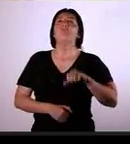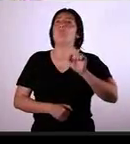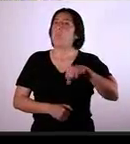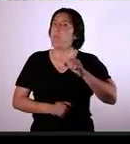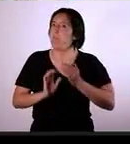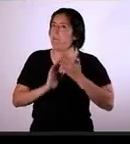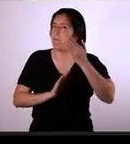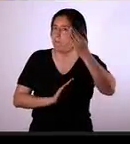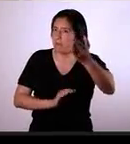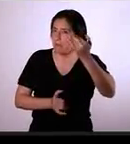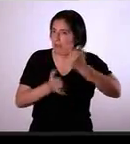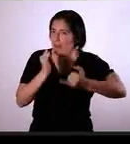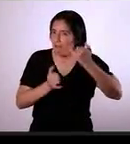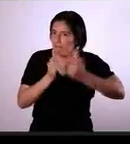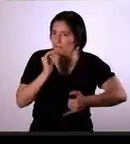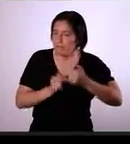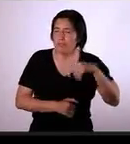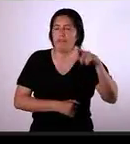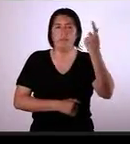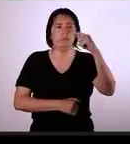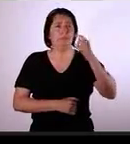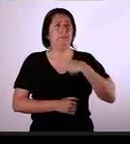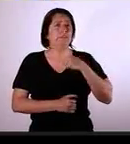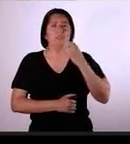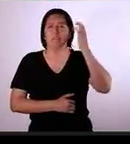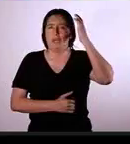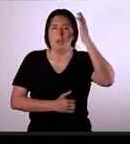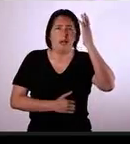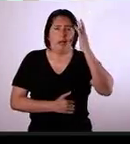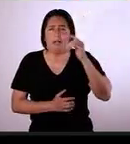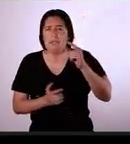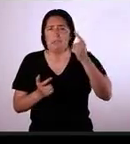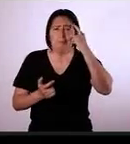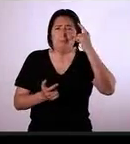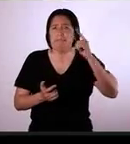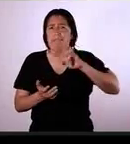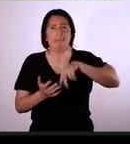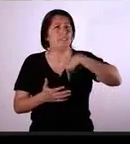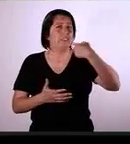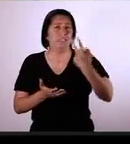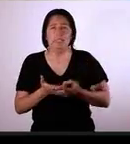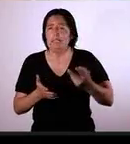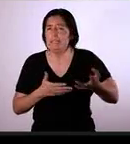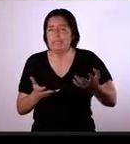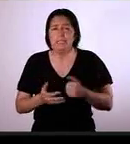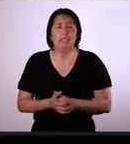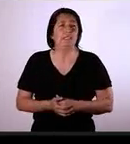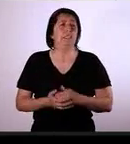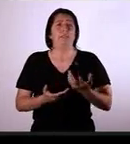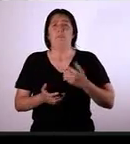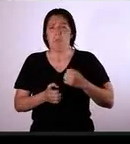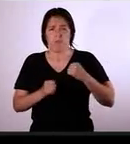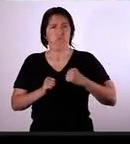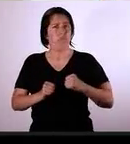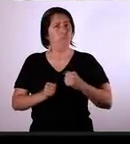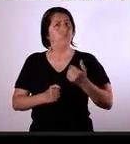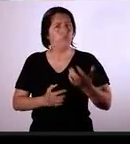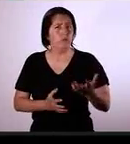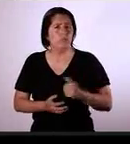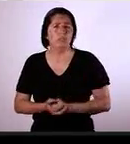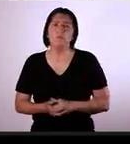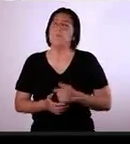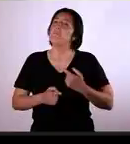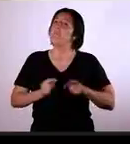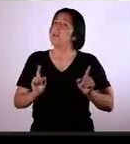la final en Trujillo, ¿no? Y yo me desesperaba de verlo. Yo pensaba que ella iba a caer en la pista porque la marinera es fuerte, ¿no? Y